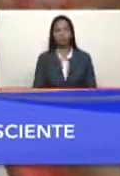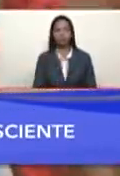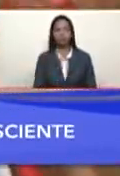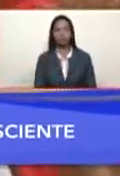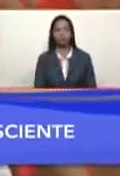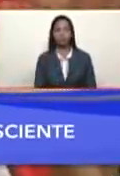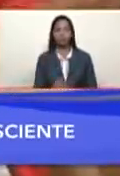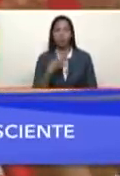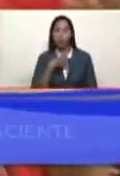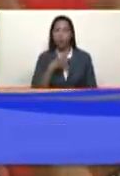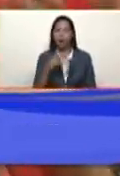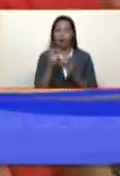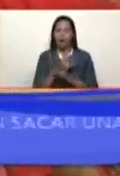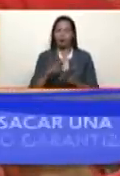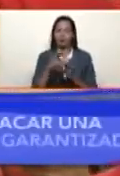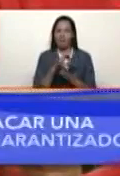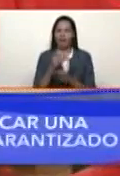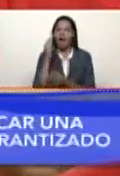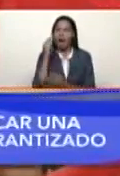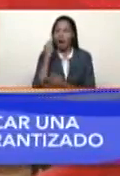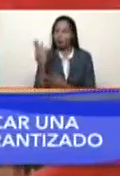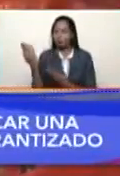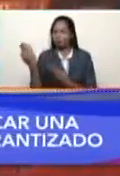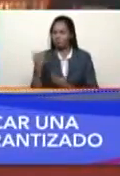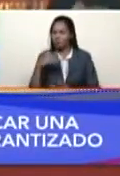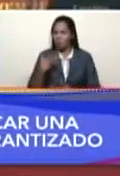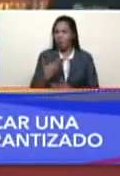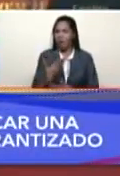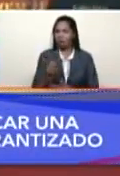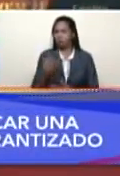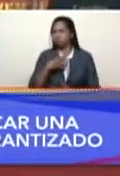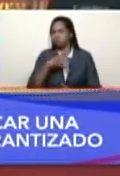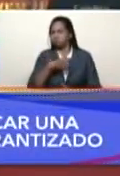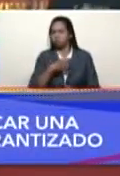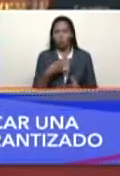No podrá con nosotros, Aristóbulo. El Ku Klux Klan.